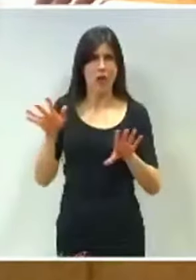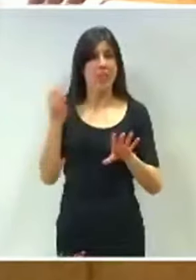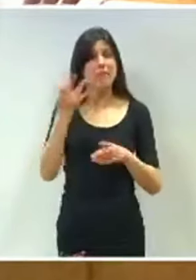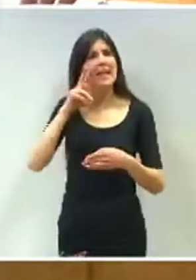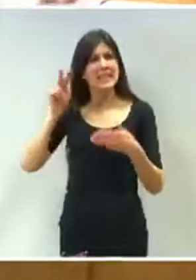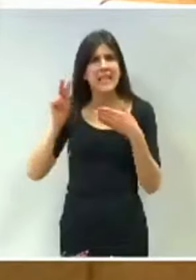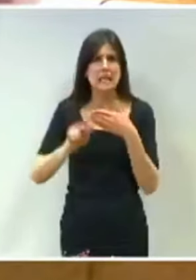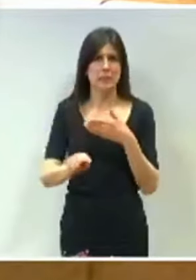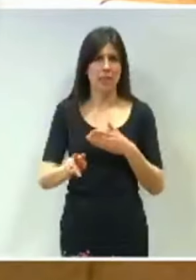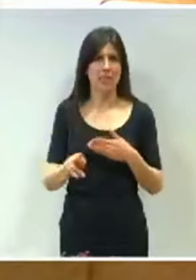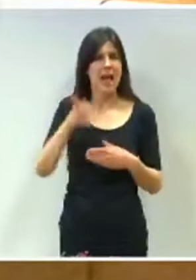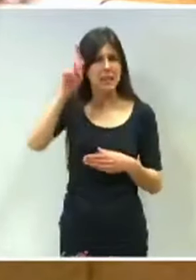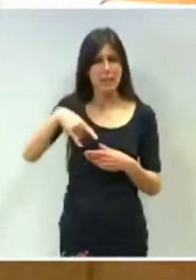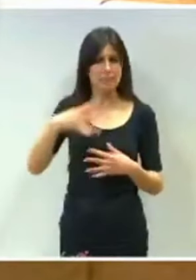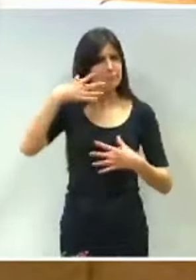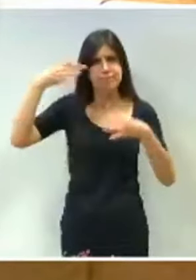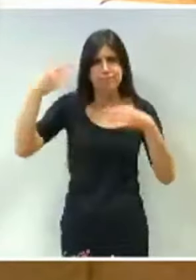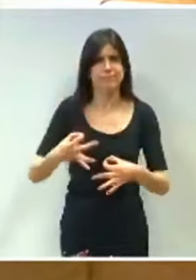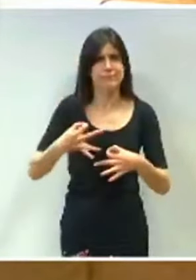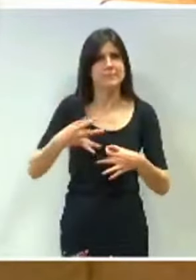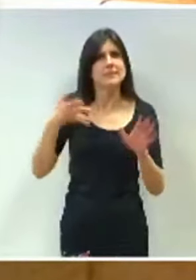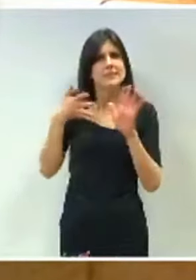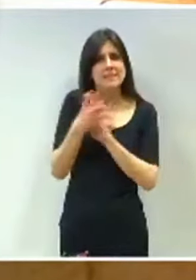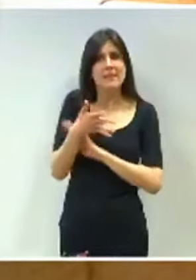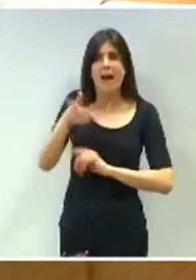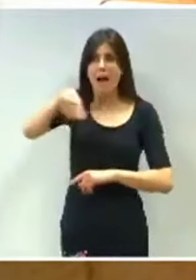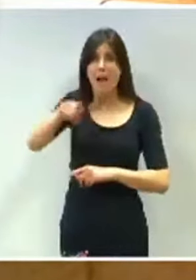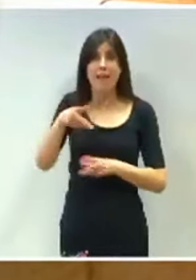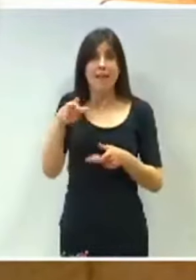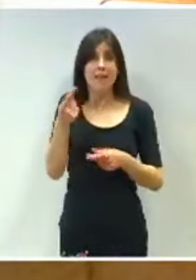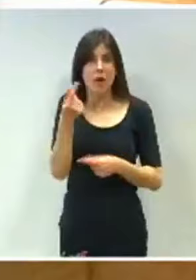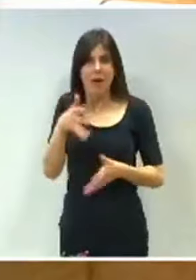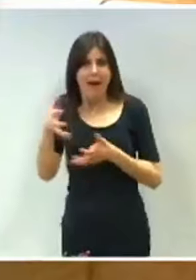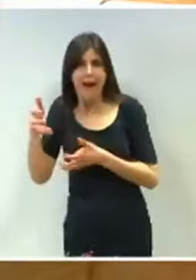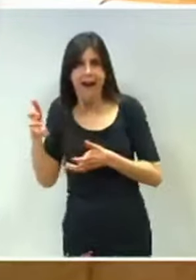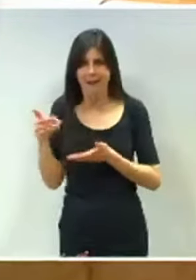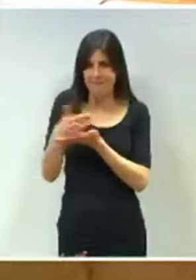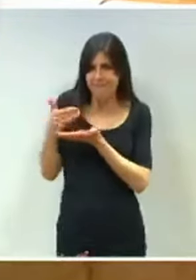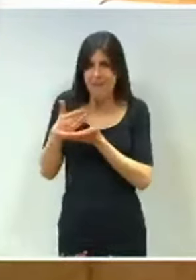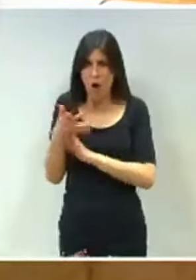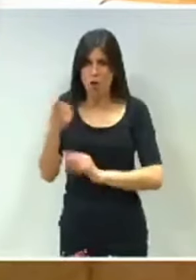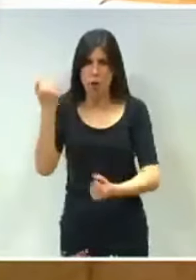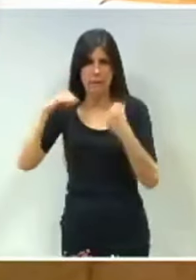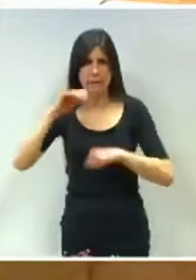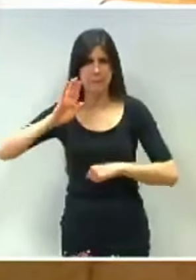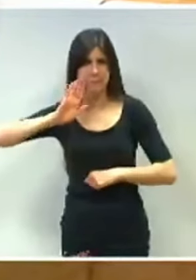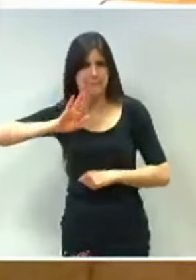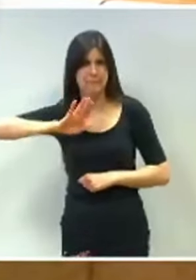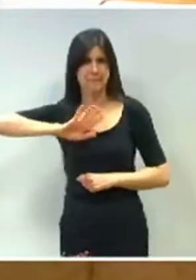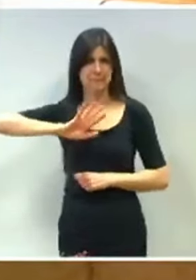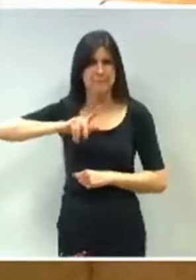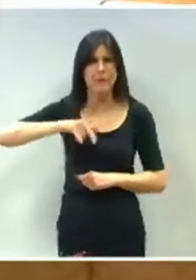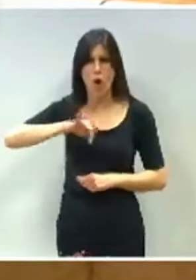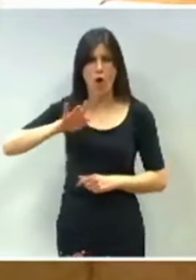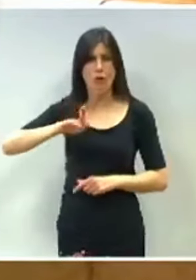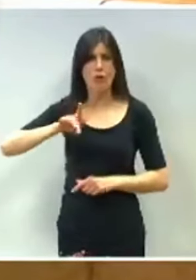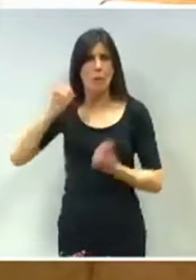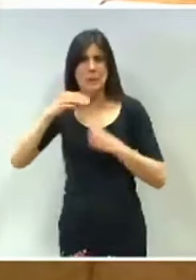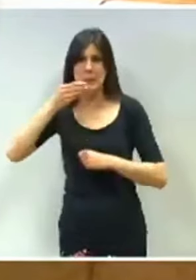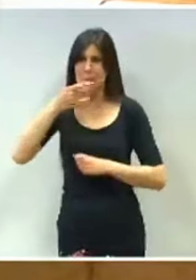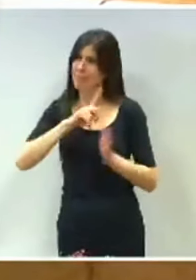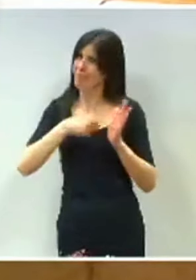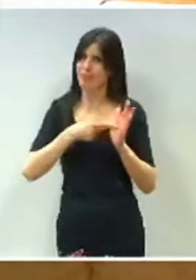transparencia y contundencia con aquel que se haya lucrado con aquel que haya tenido un comportamiento corrupto o un comportamiento irregular pero no solo